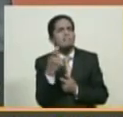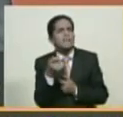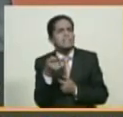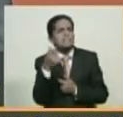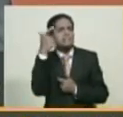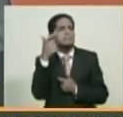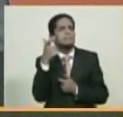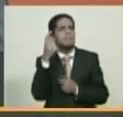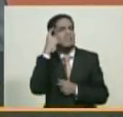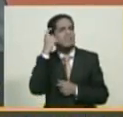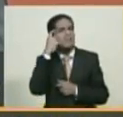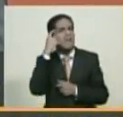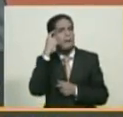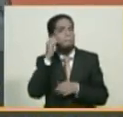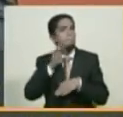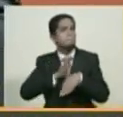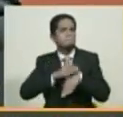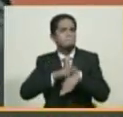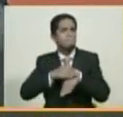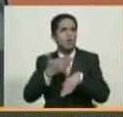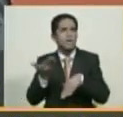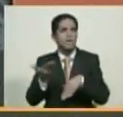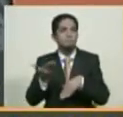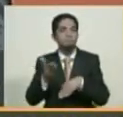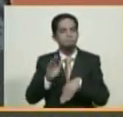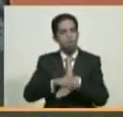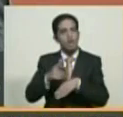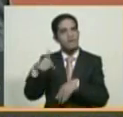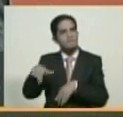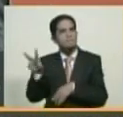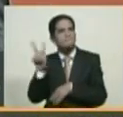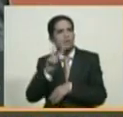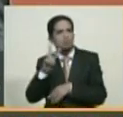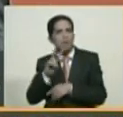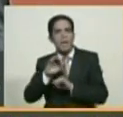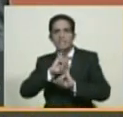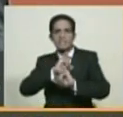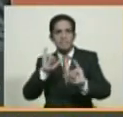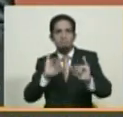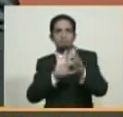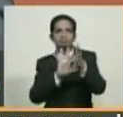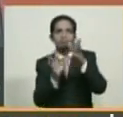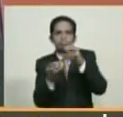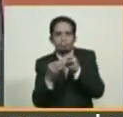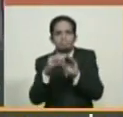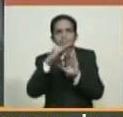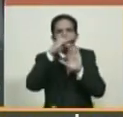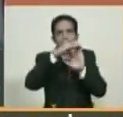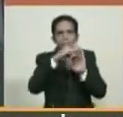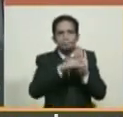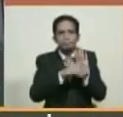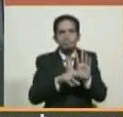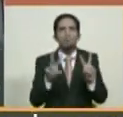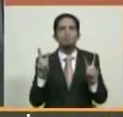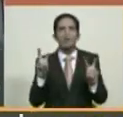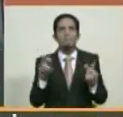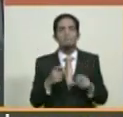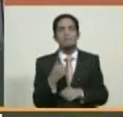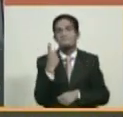actividad económica productiva ajena a los hechos delictuales protagonizados por las malditas mafias colombianas. Faltan